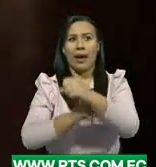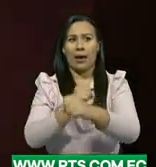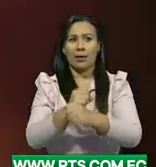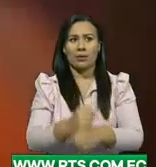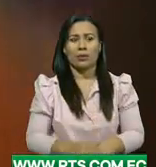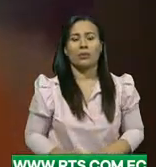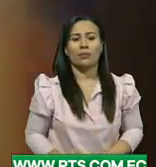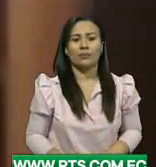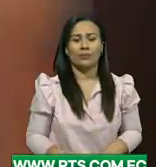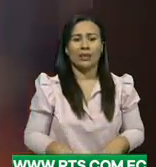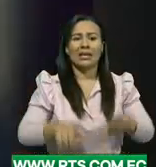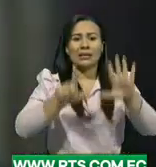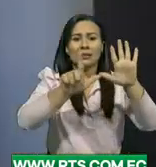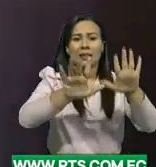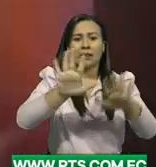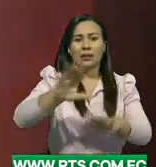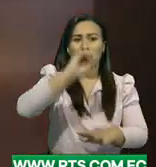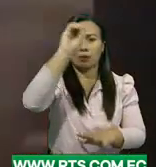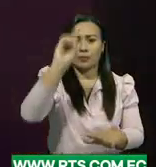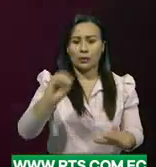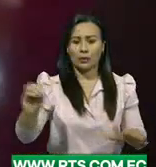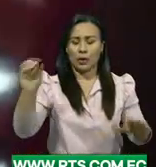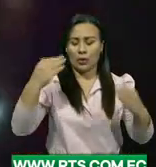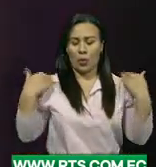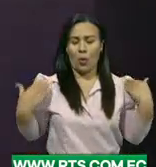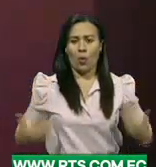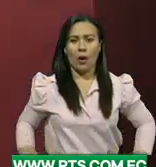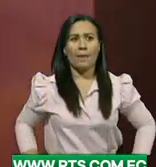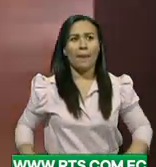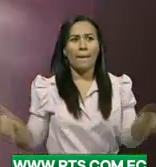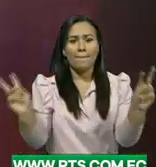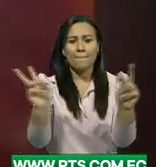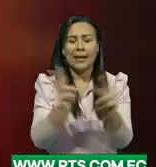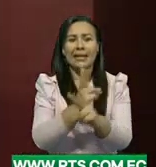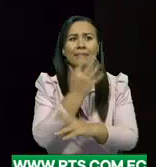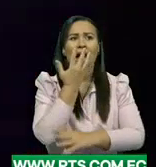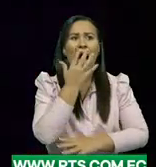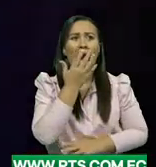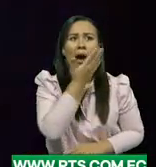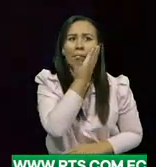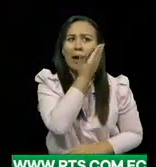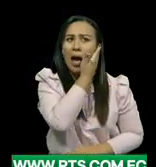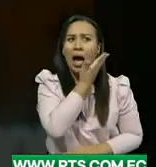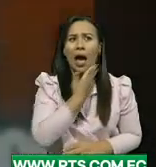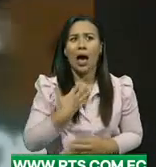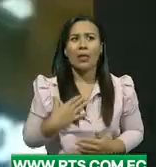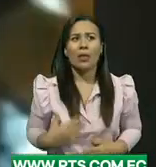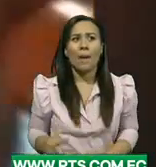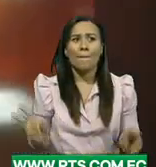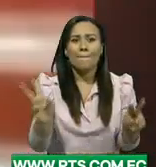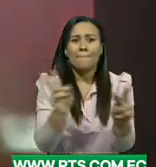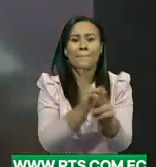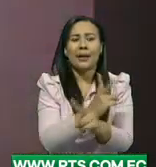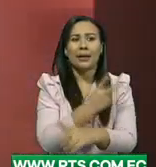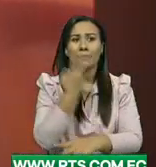El 75% de su cuerpo recibió graves quemaduras por el fuerte flagelo.